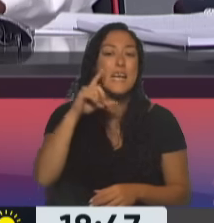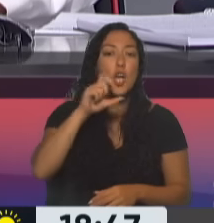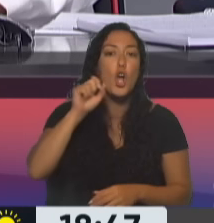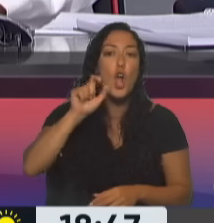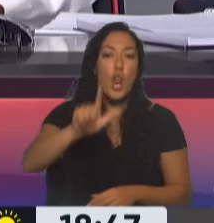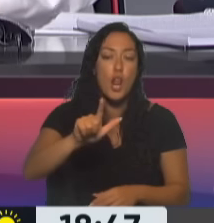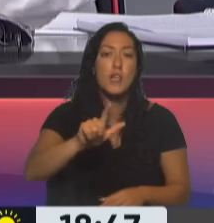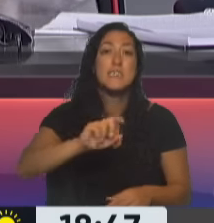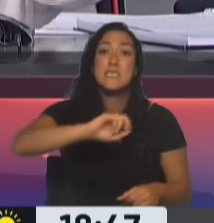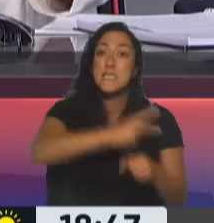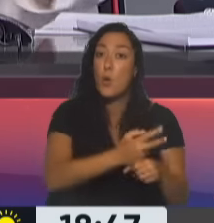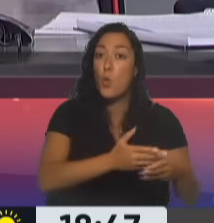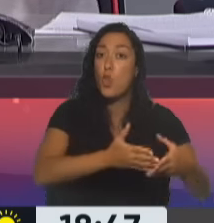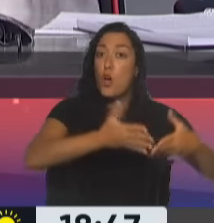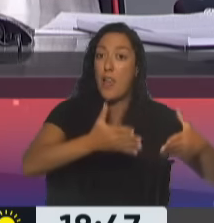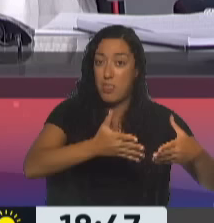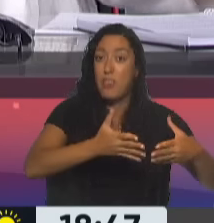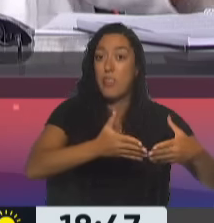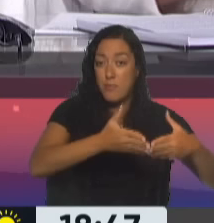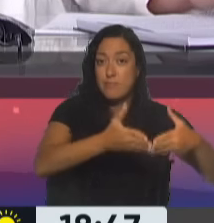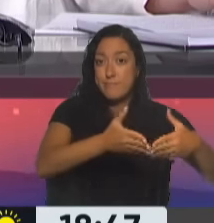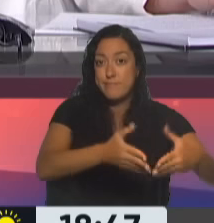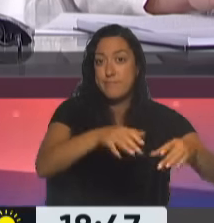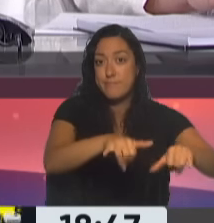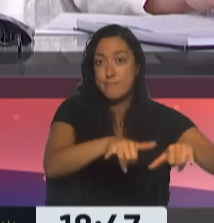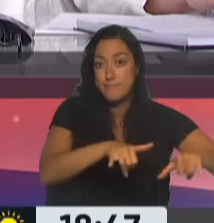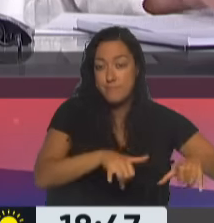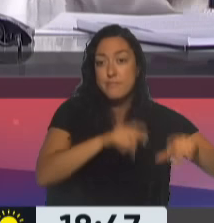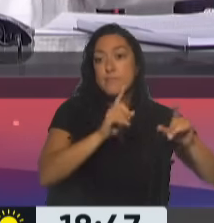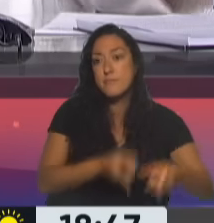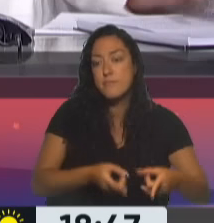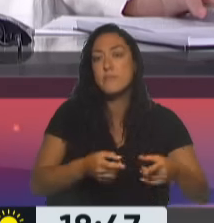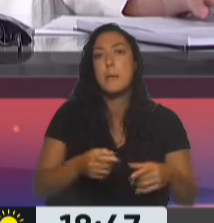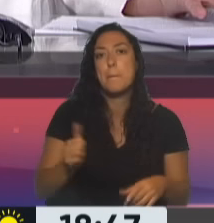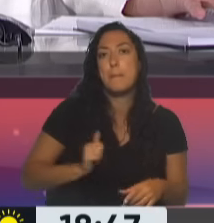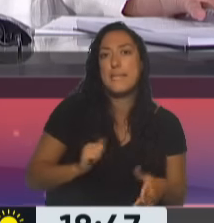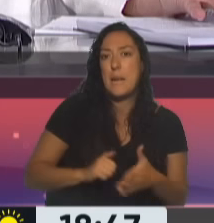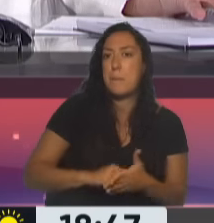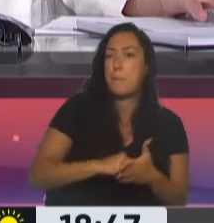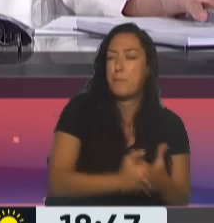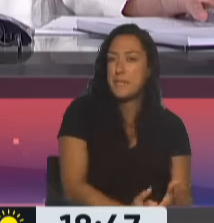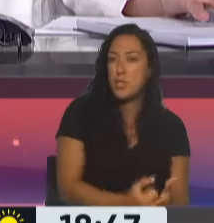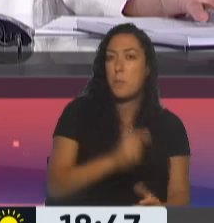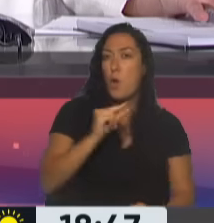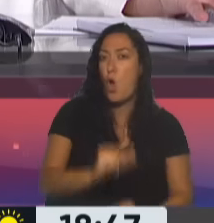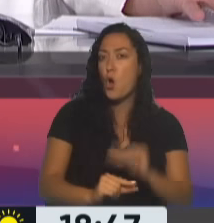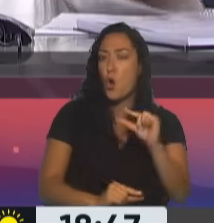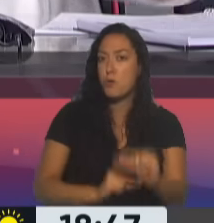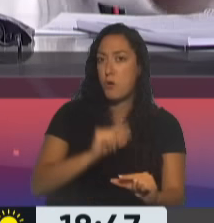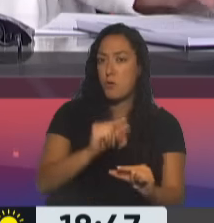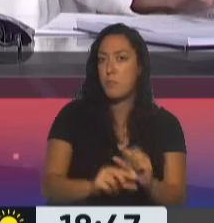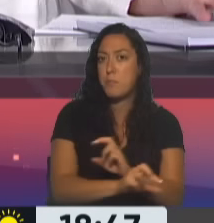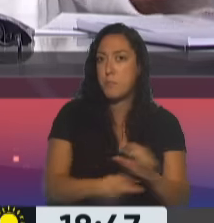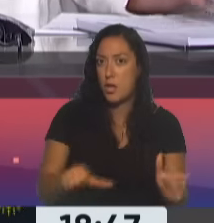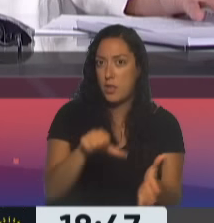más grande. Exacto. Digo, de repente hay toda una presión militar cada vez más fuerte en las costas de Irán,